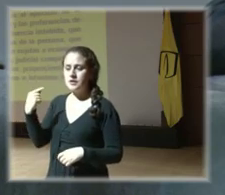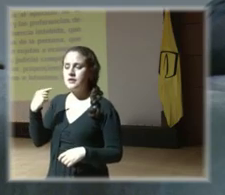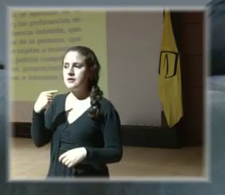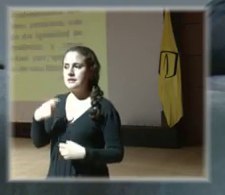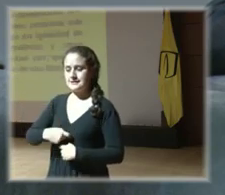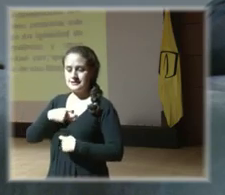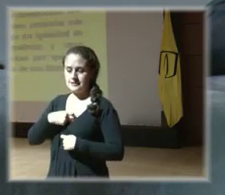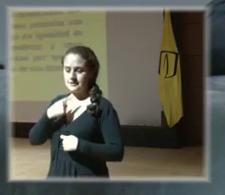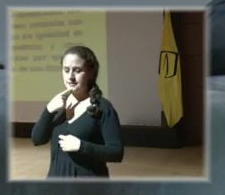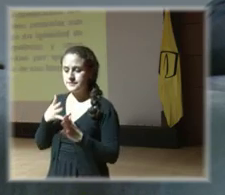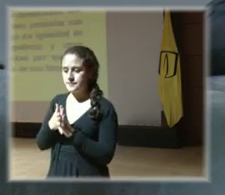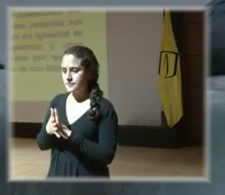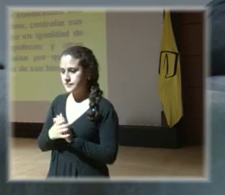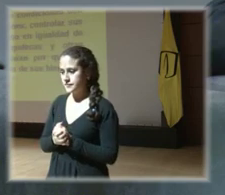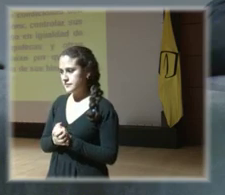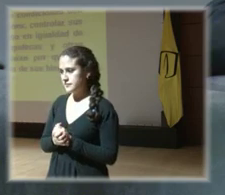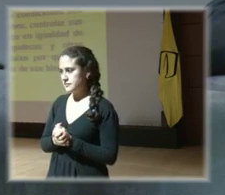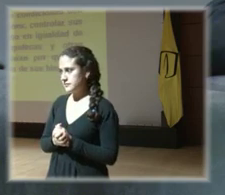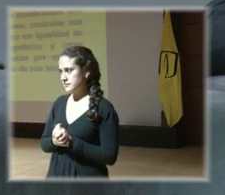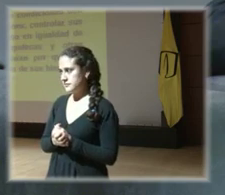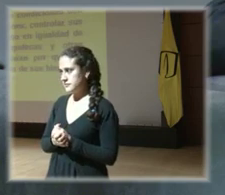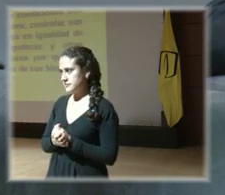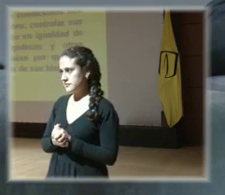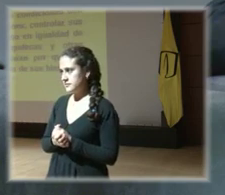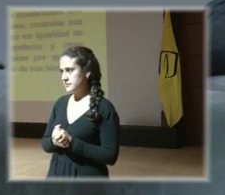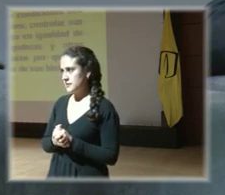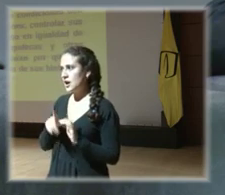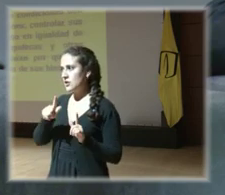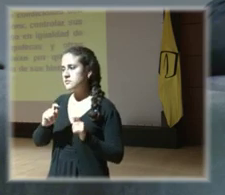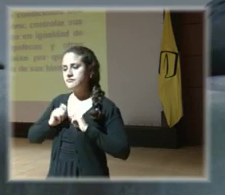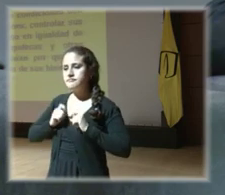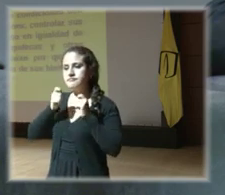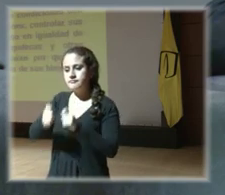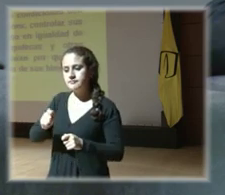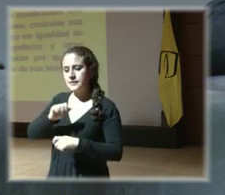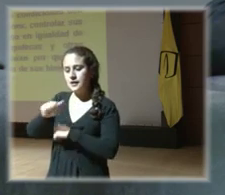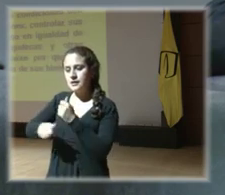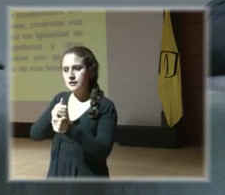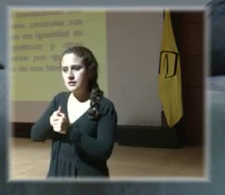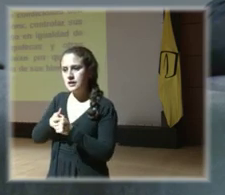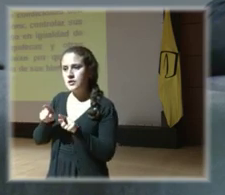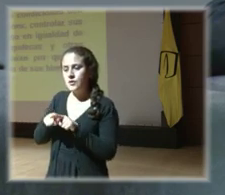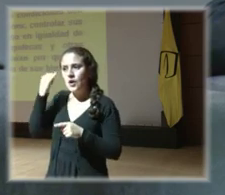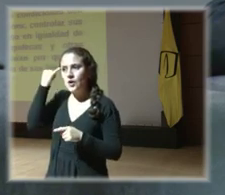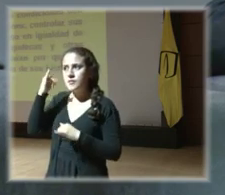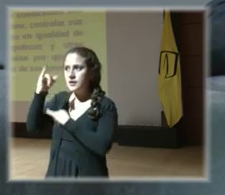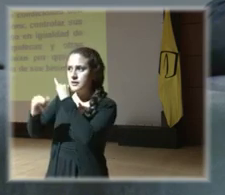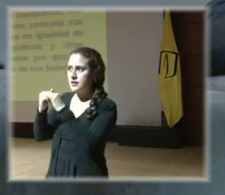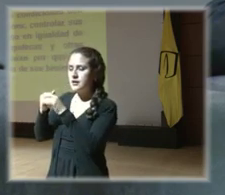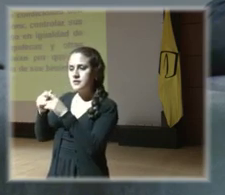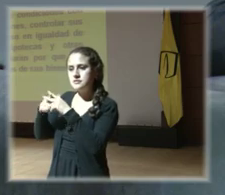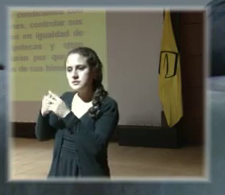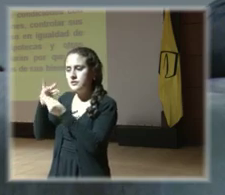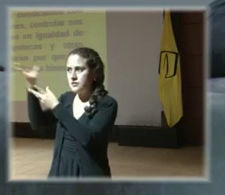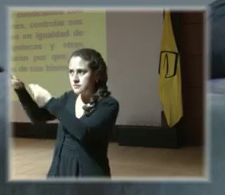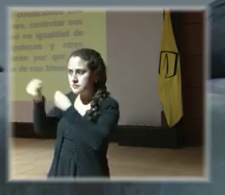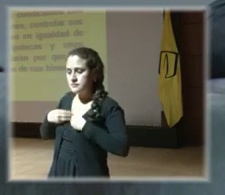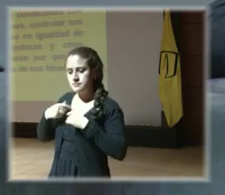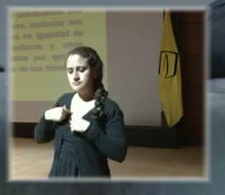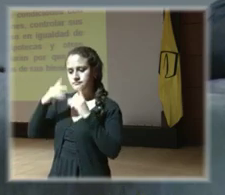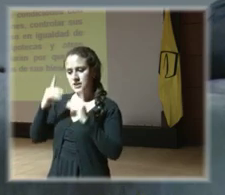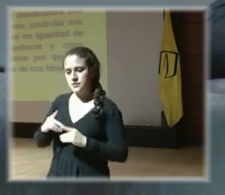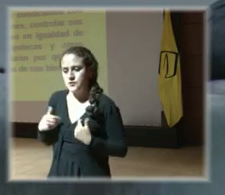quienes deriven sobre figuras como la interdicción, tomen en cuenta estos instrumentos de derecho internacional al momento de tomar sus